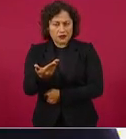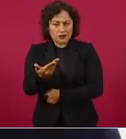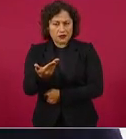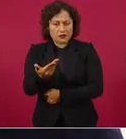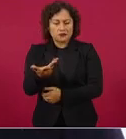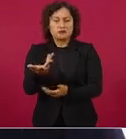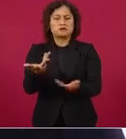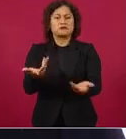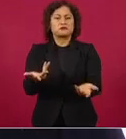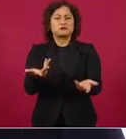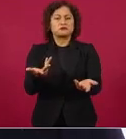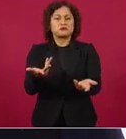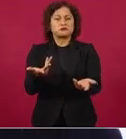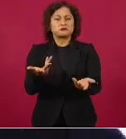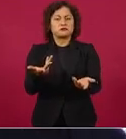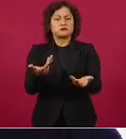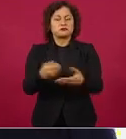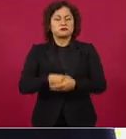que se haya